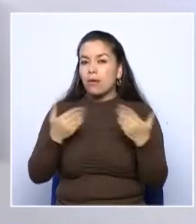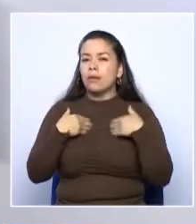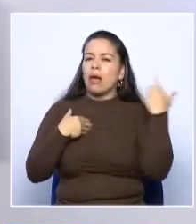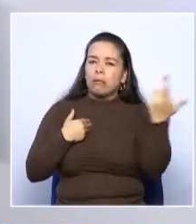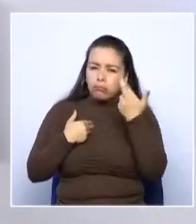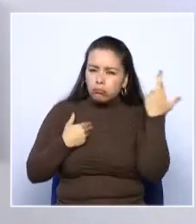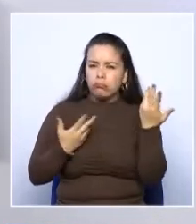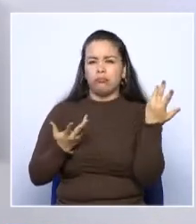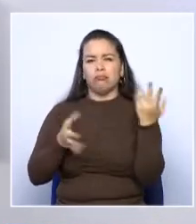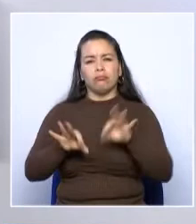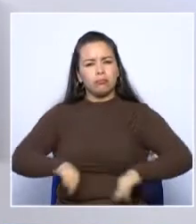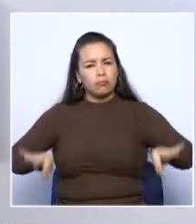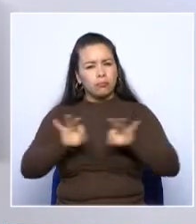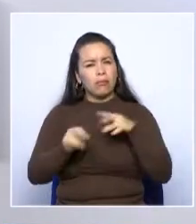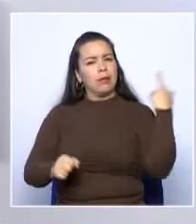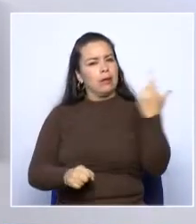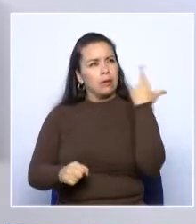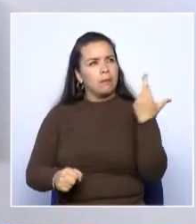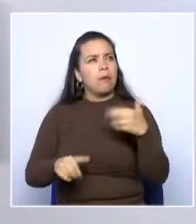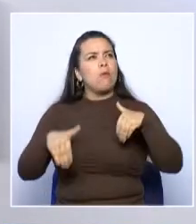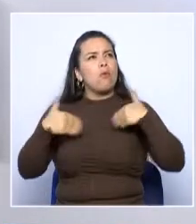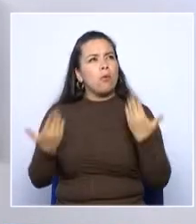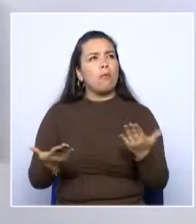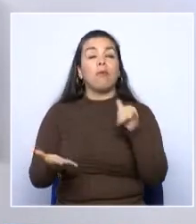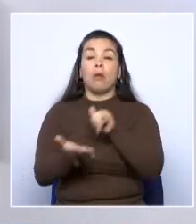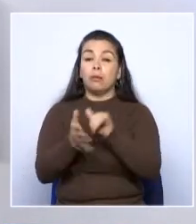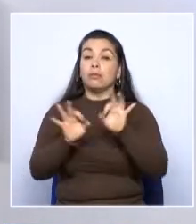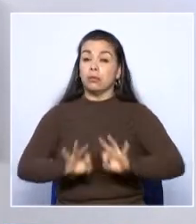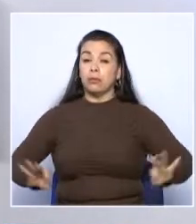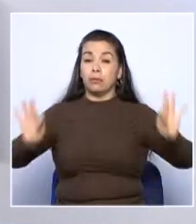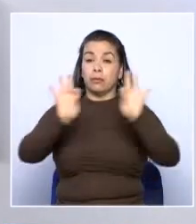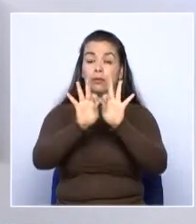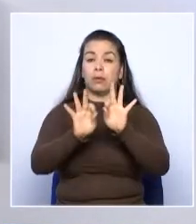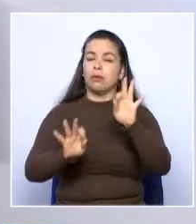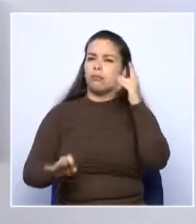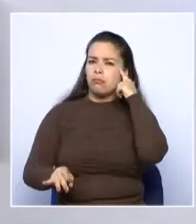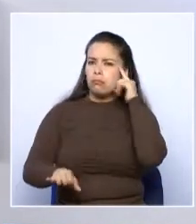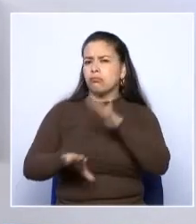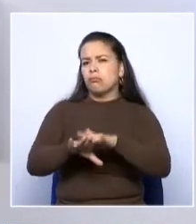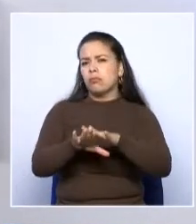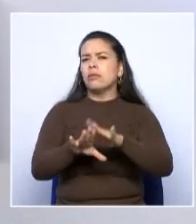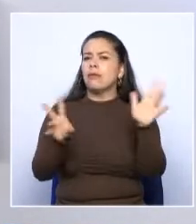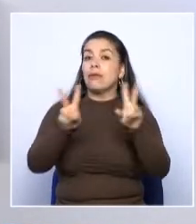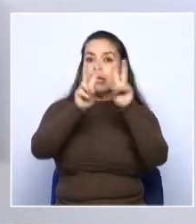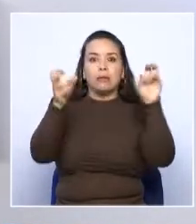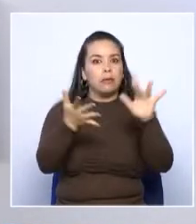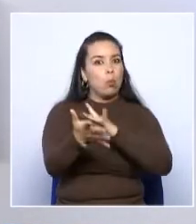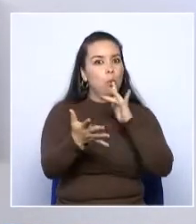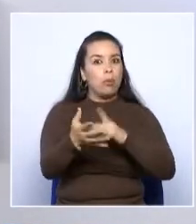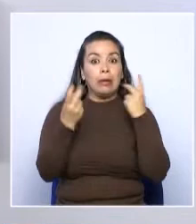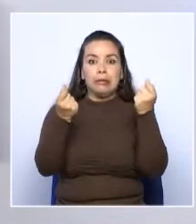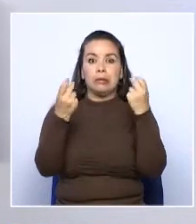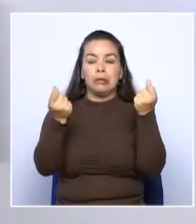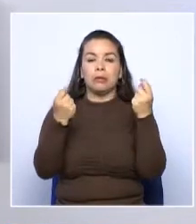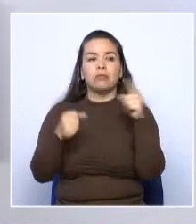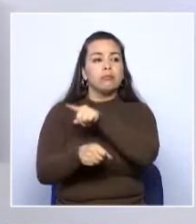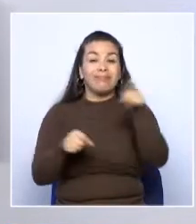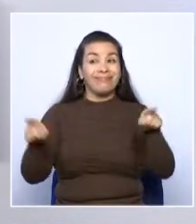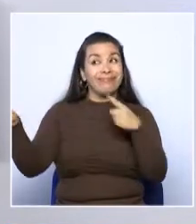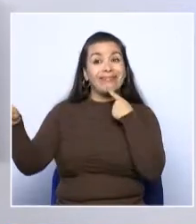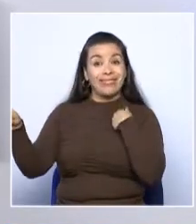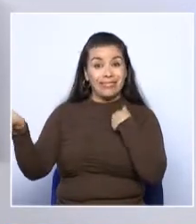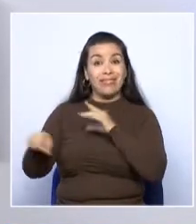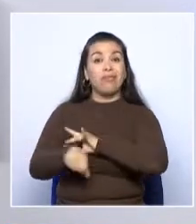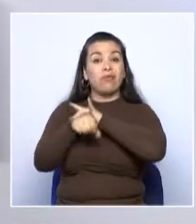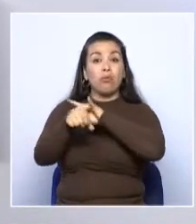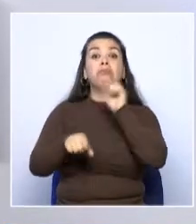regular, para mirar cómo se están comportando esos cálculos es importante. Y realmente es un tema de urgencias, porque mucho de lo que decía el doctor es verdad.